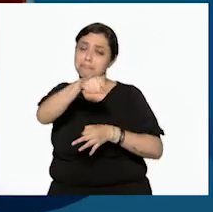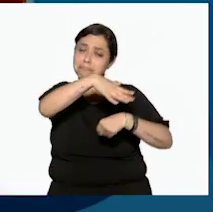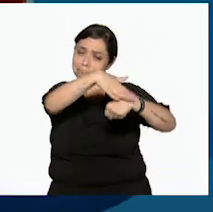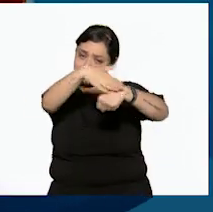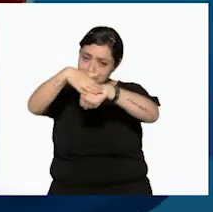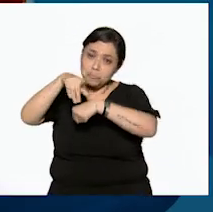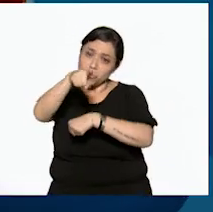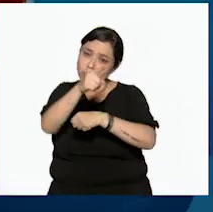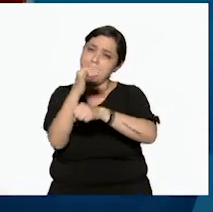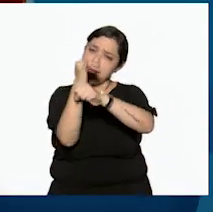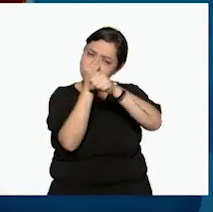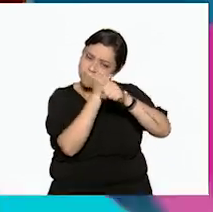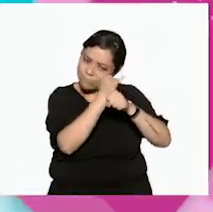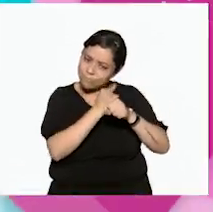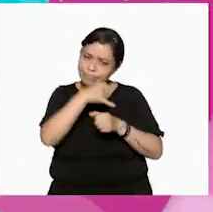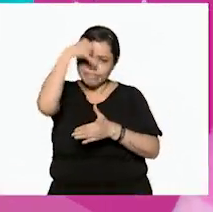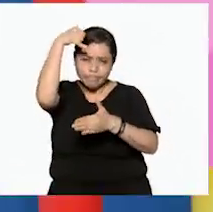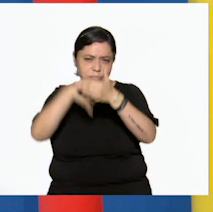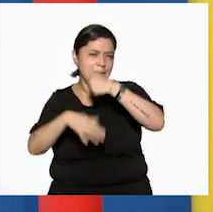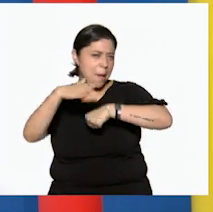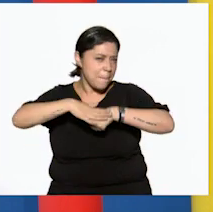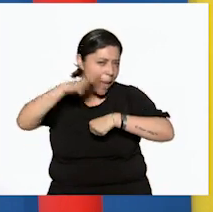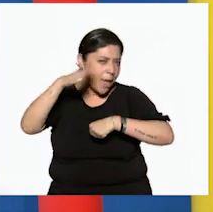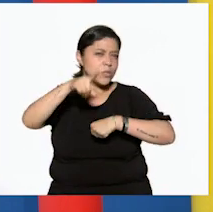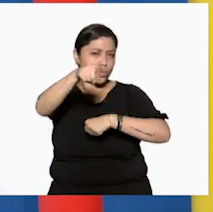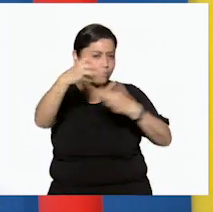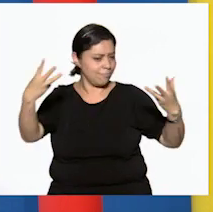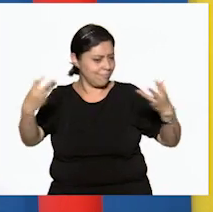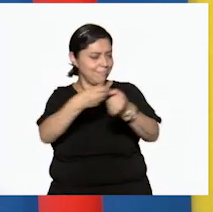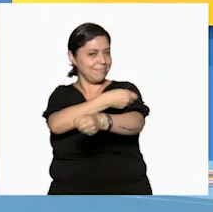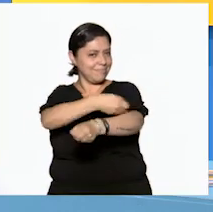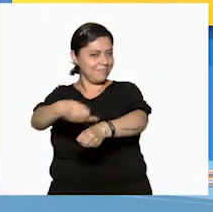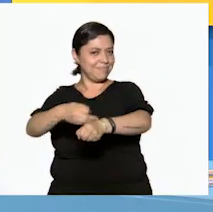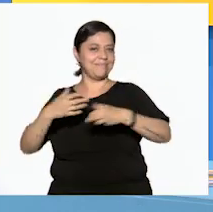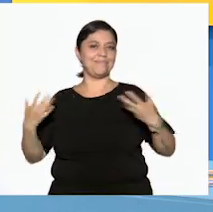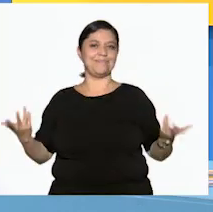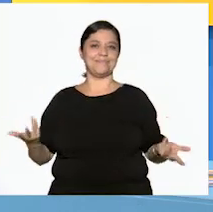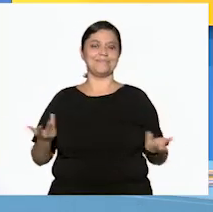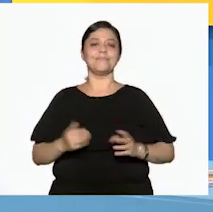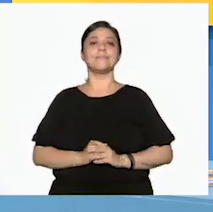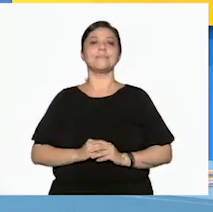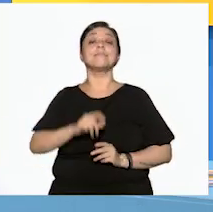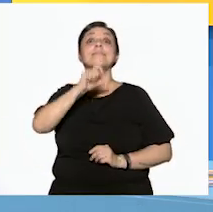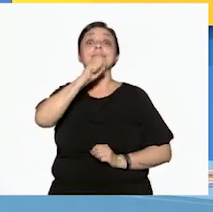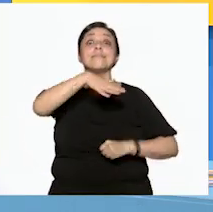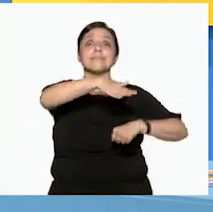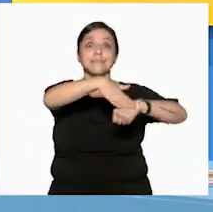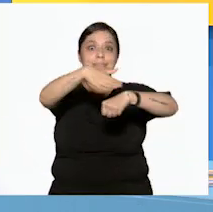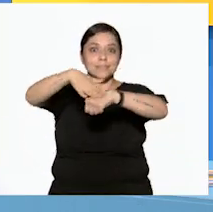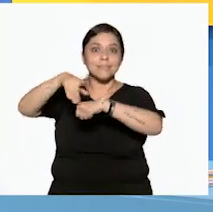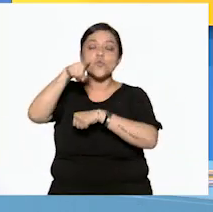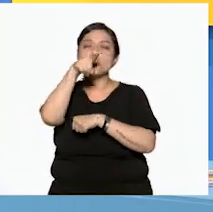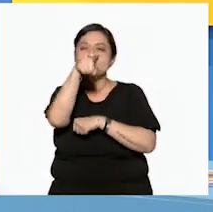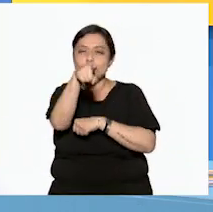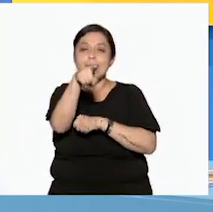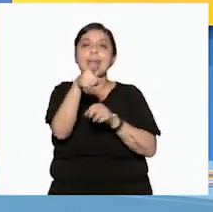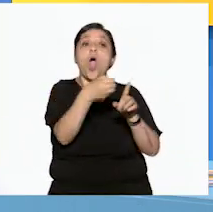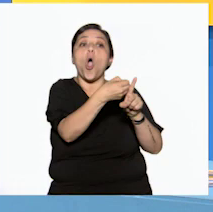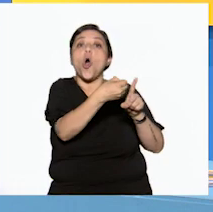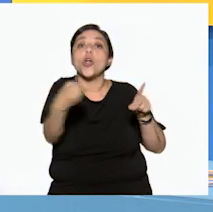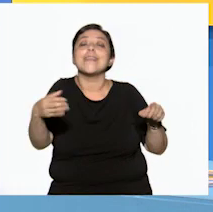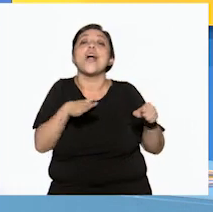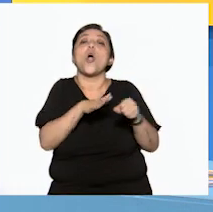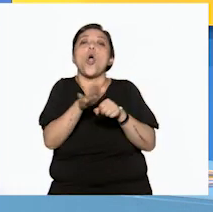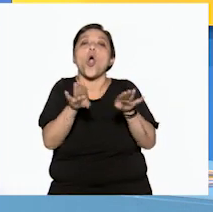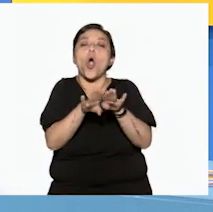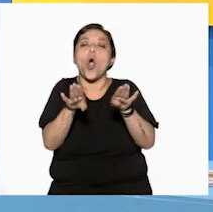a que investiguen más sobre ellos y coméntenlos con su familia. También los invitamos a ordenar de manera cronológica